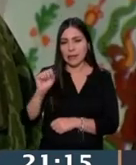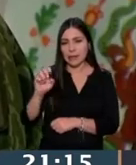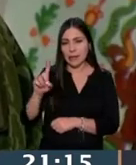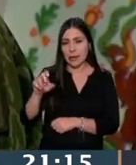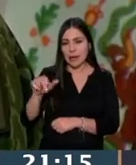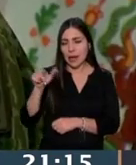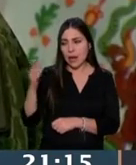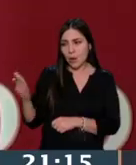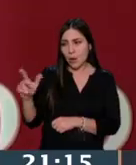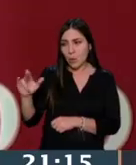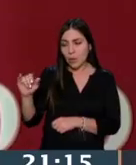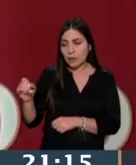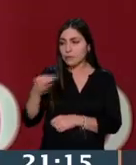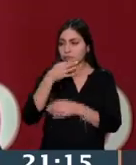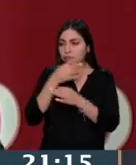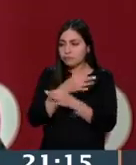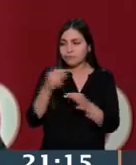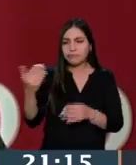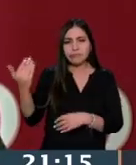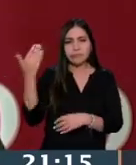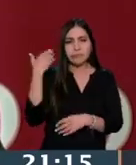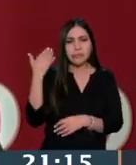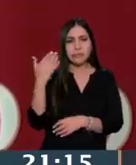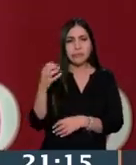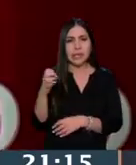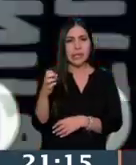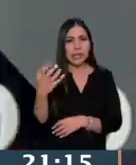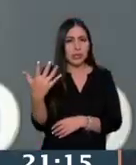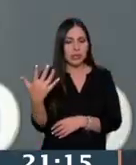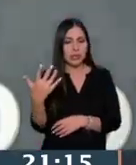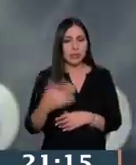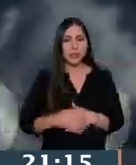el pasado 5 de enero. Tuvieron a Ovidio N.